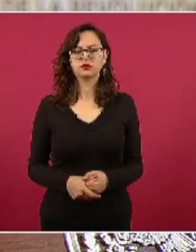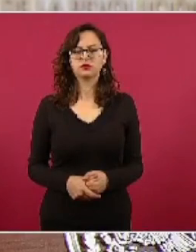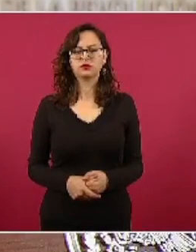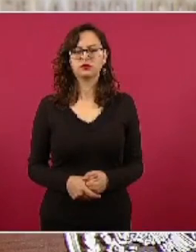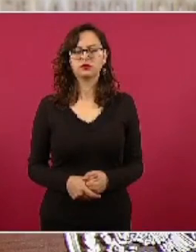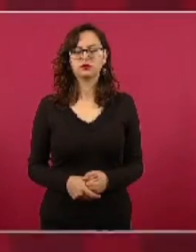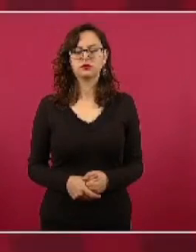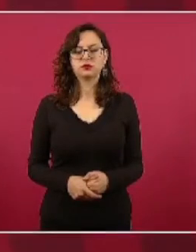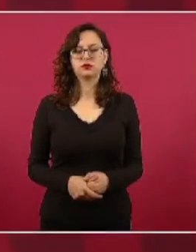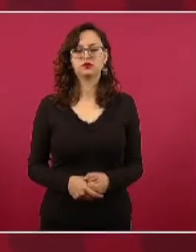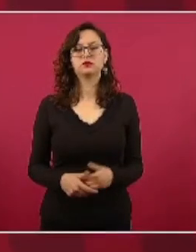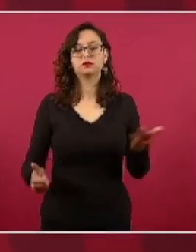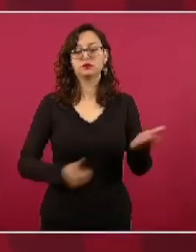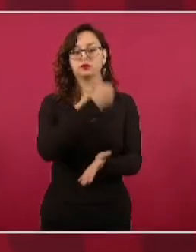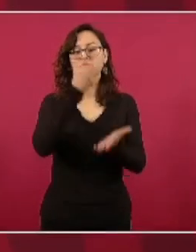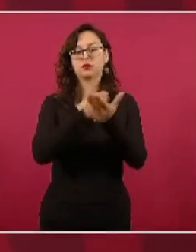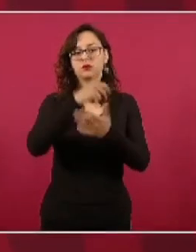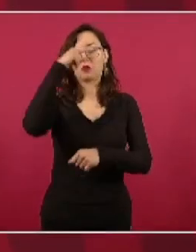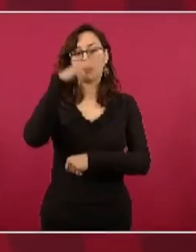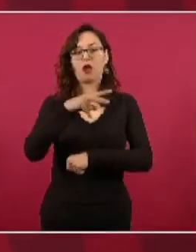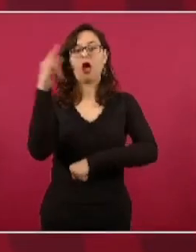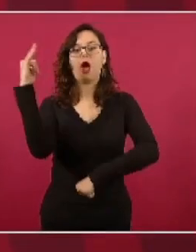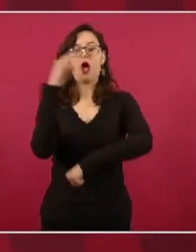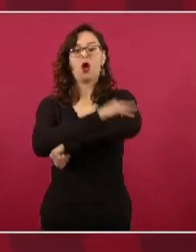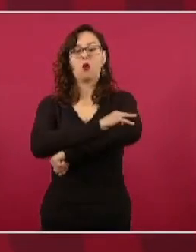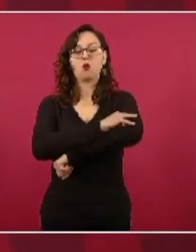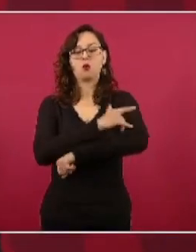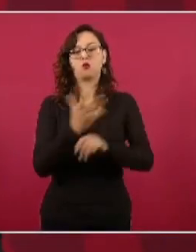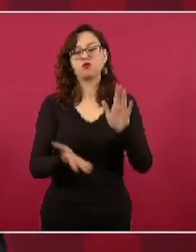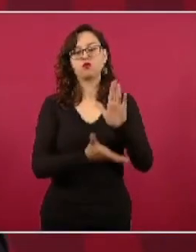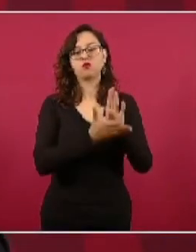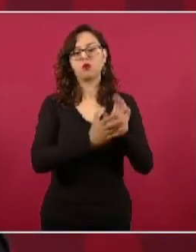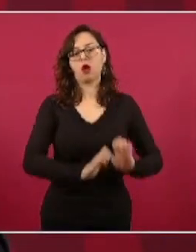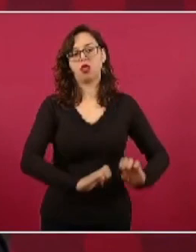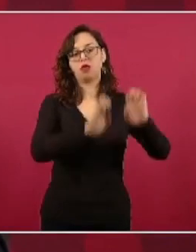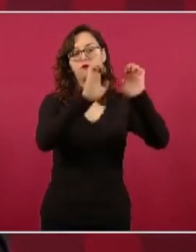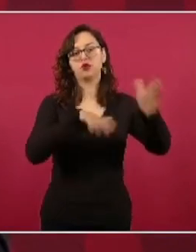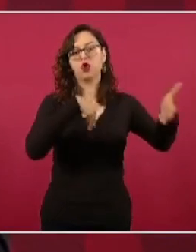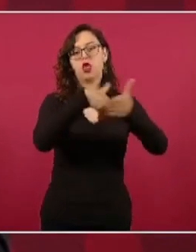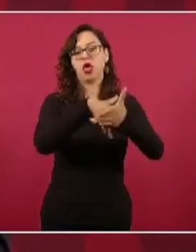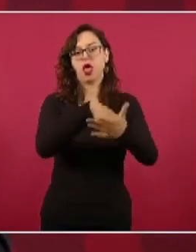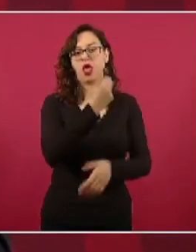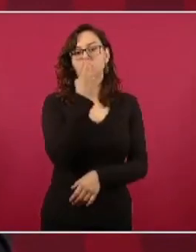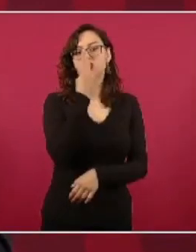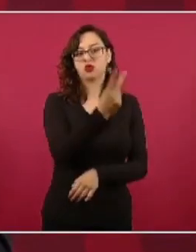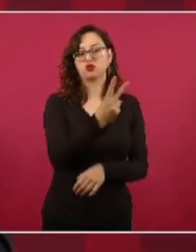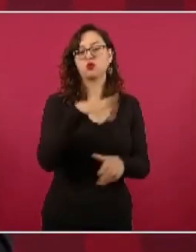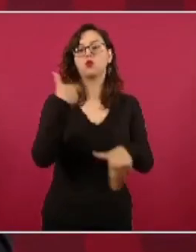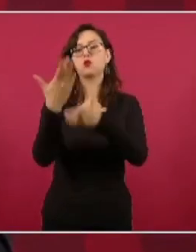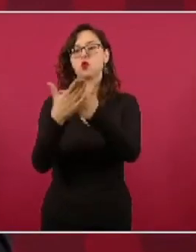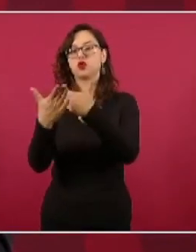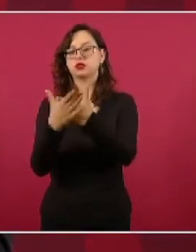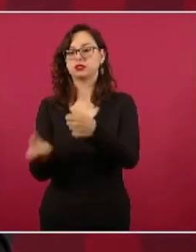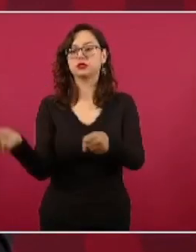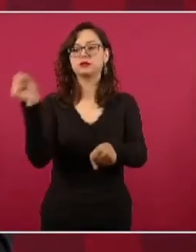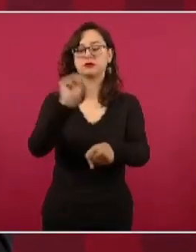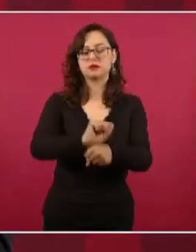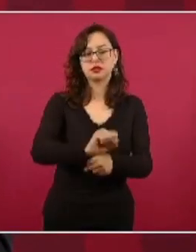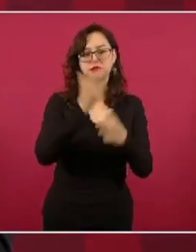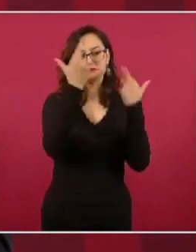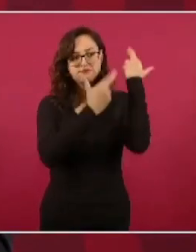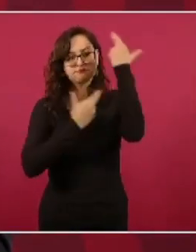la terminal 2. Ya intervino el Instituto de Ingeniería de la UNAM